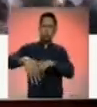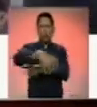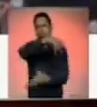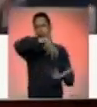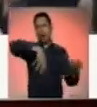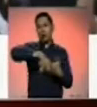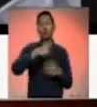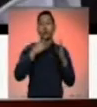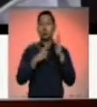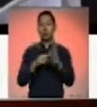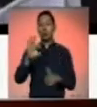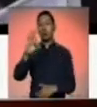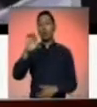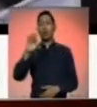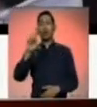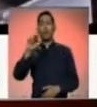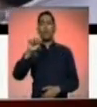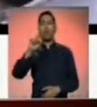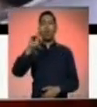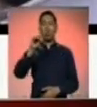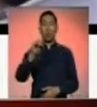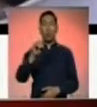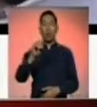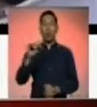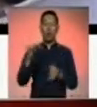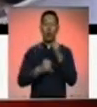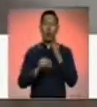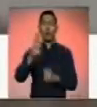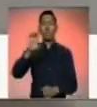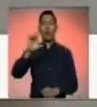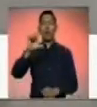es Fernando Ovalda, vinculado a Andrés Páez.